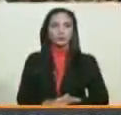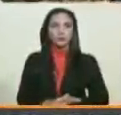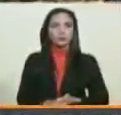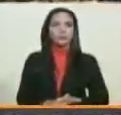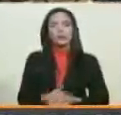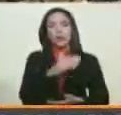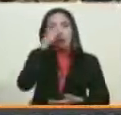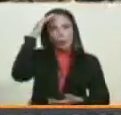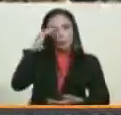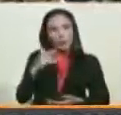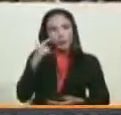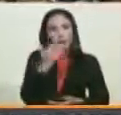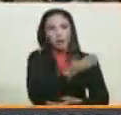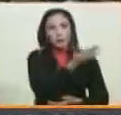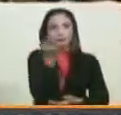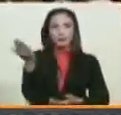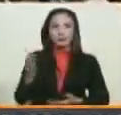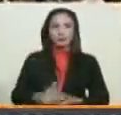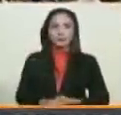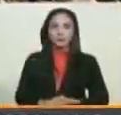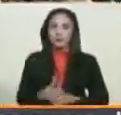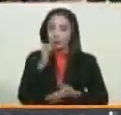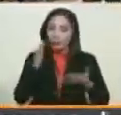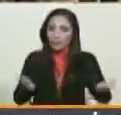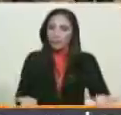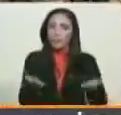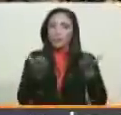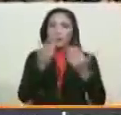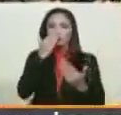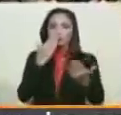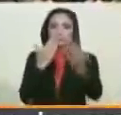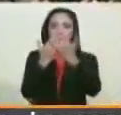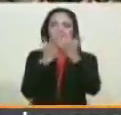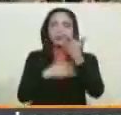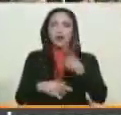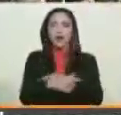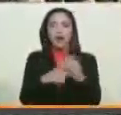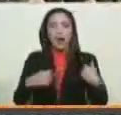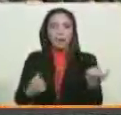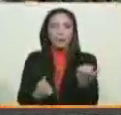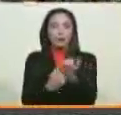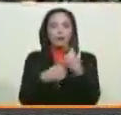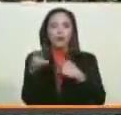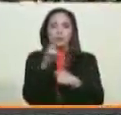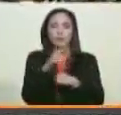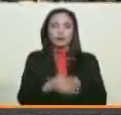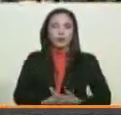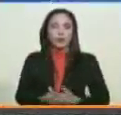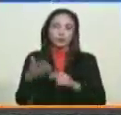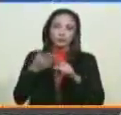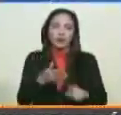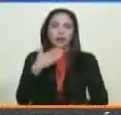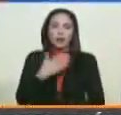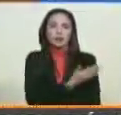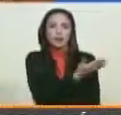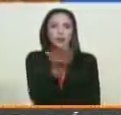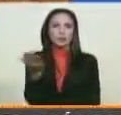Fuerza Armada Nacional Bolivariana, a seguir adelante por Venezuela, que nada nos detendrá. Muchas